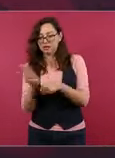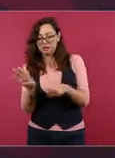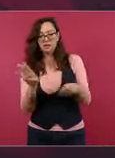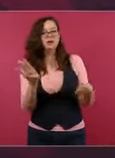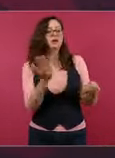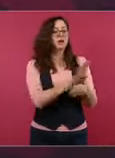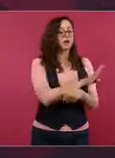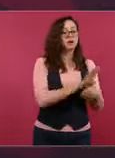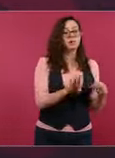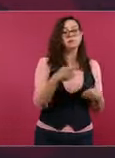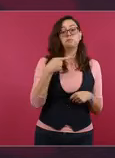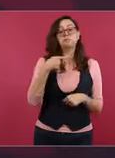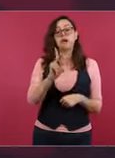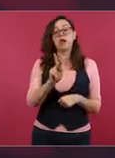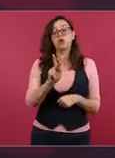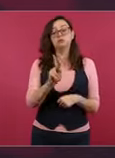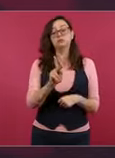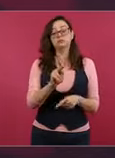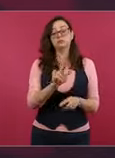las soberanías.